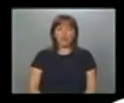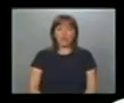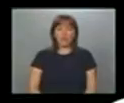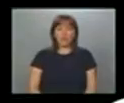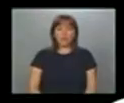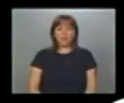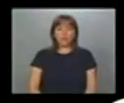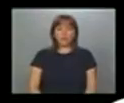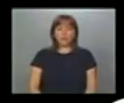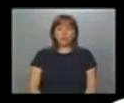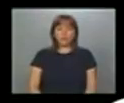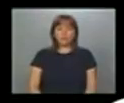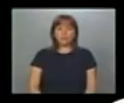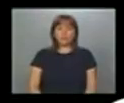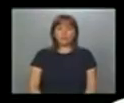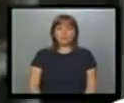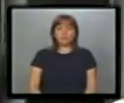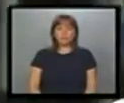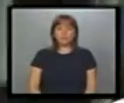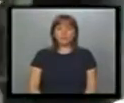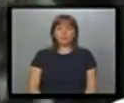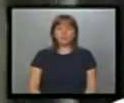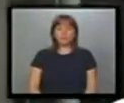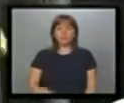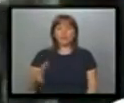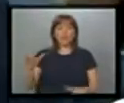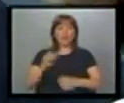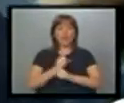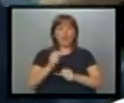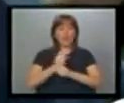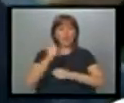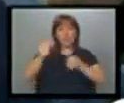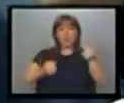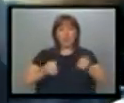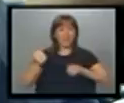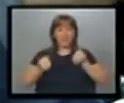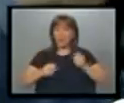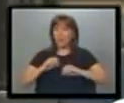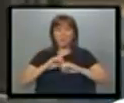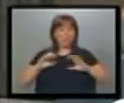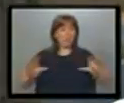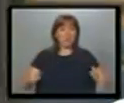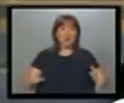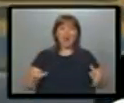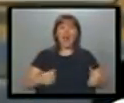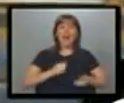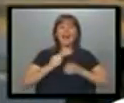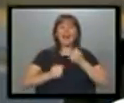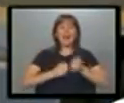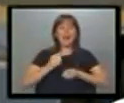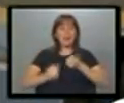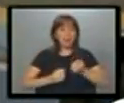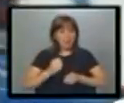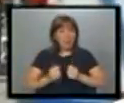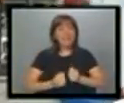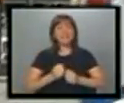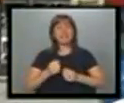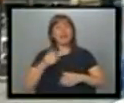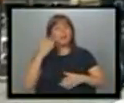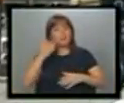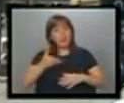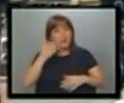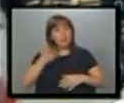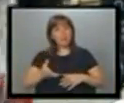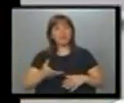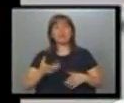En la ciudad y el Gran Buenos Aires. La imprudencia de los choferes, las exigencias de las empresas y el tránsito complicado los